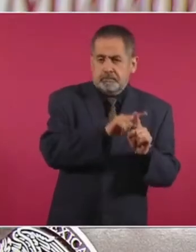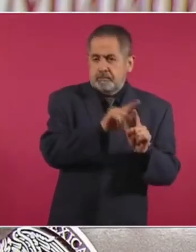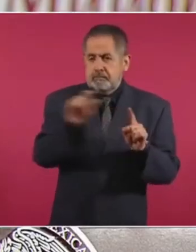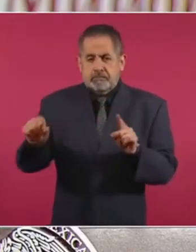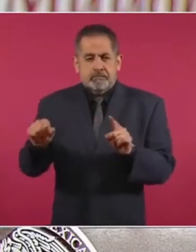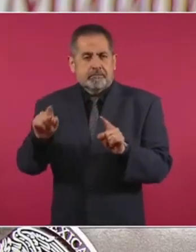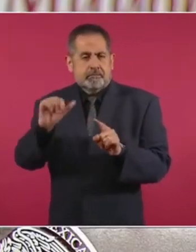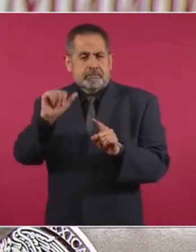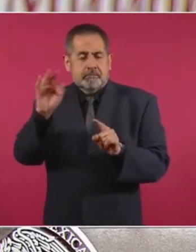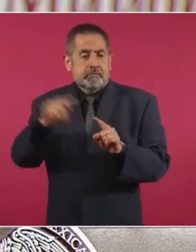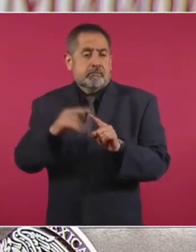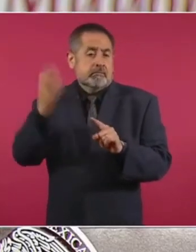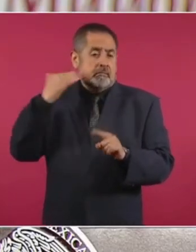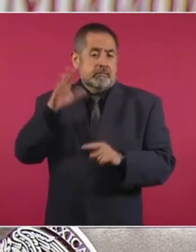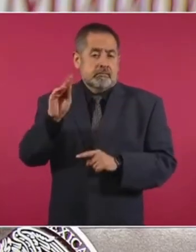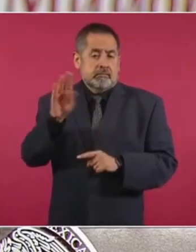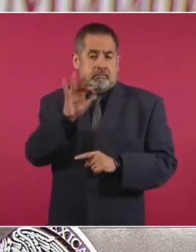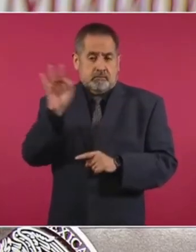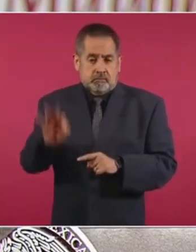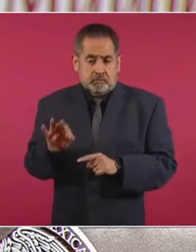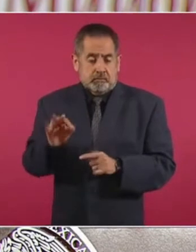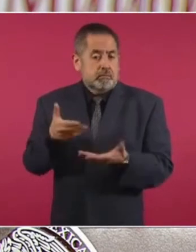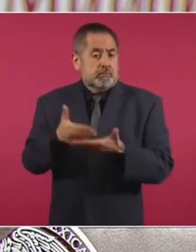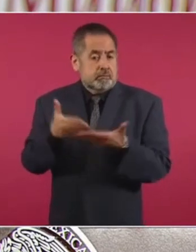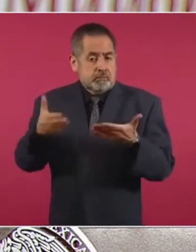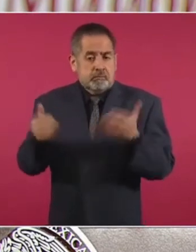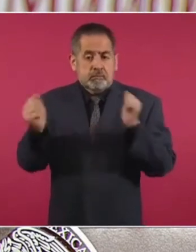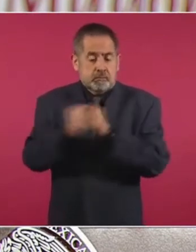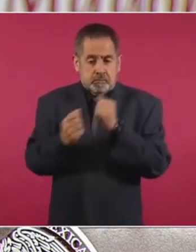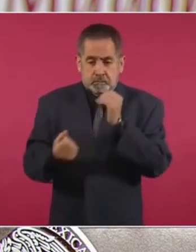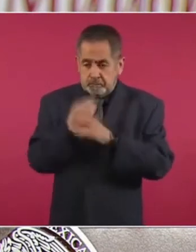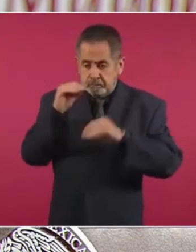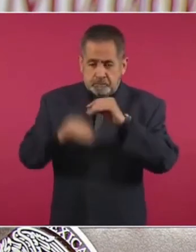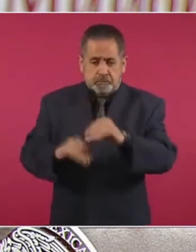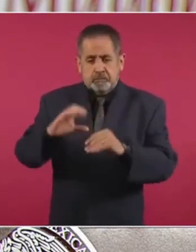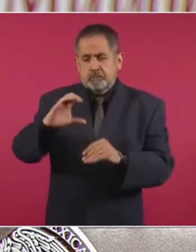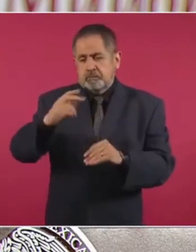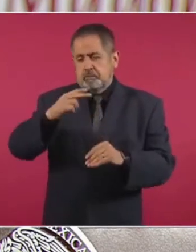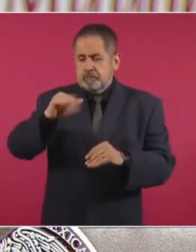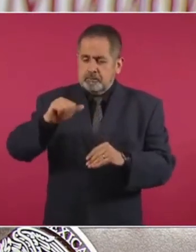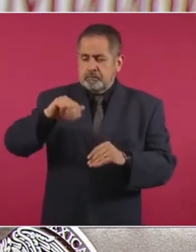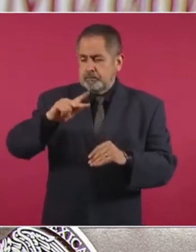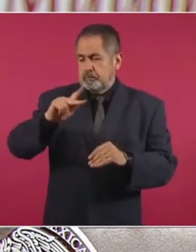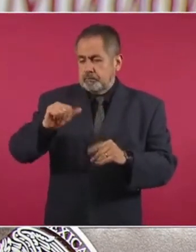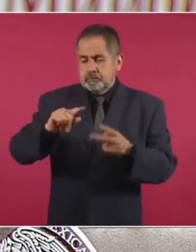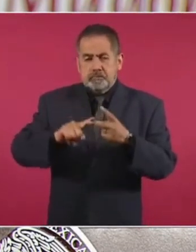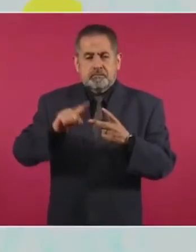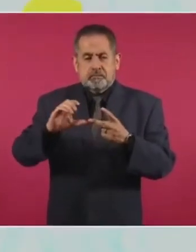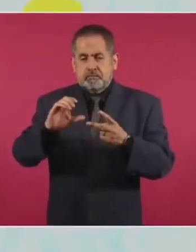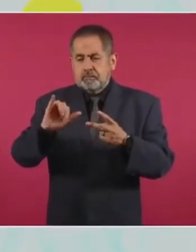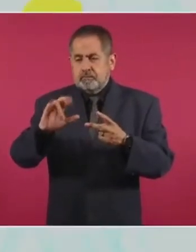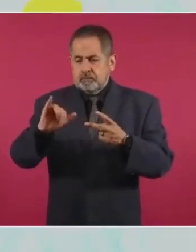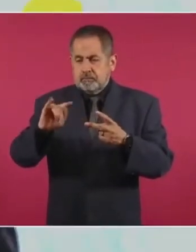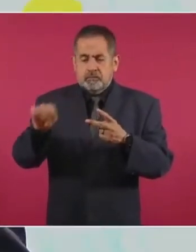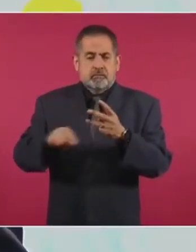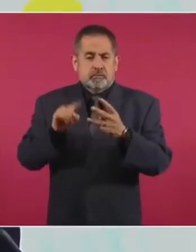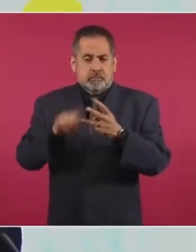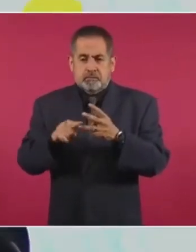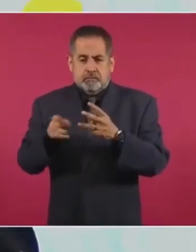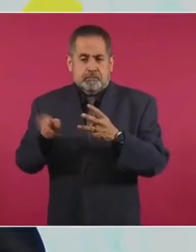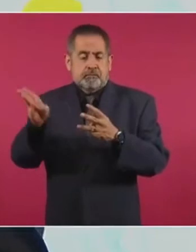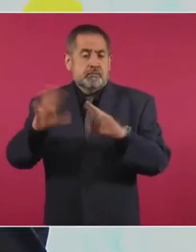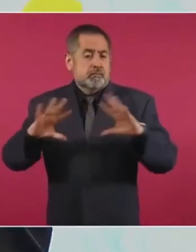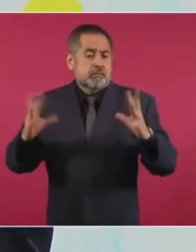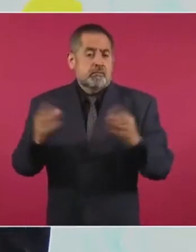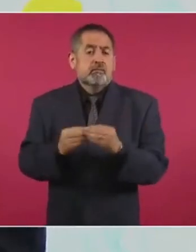recorrido. Hoy en día, a través de la Chamapa La Venta, el circuito exterior mexiquense, el distribuidor y el camino de acceso,